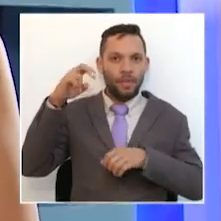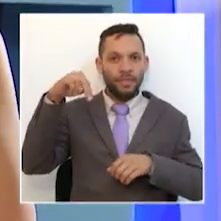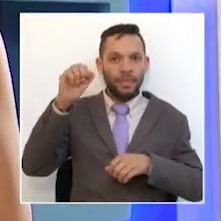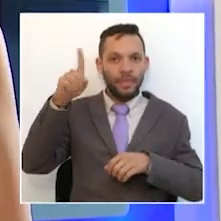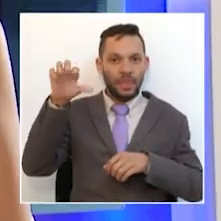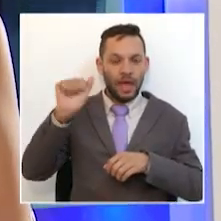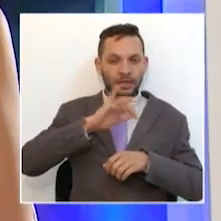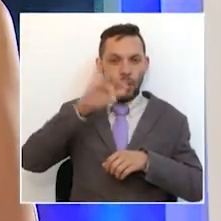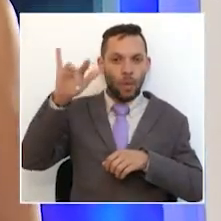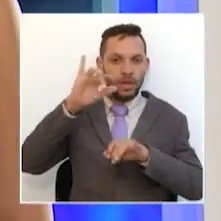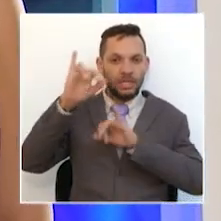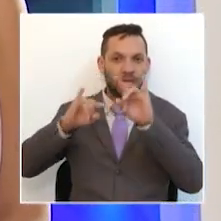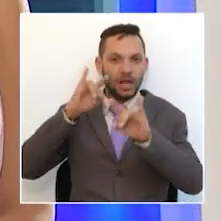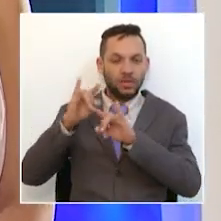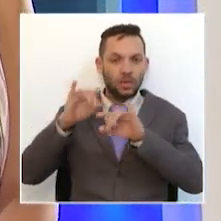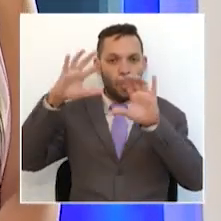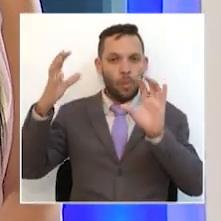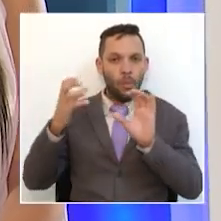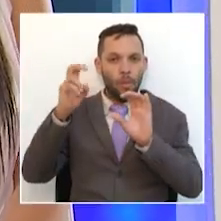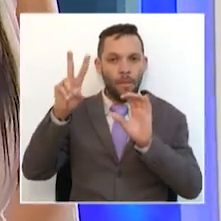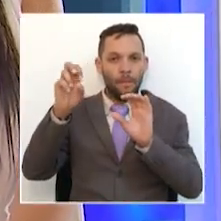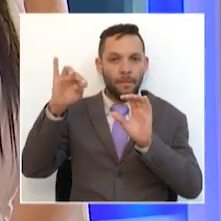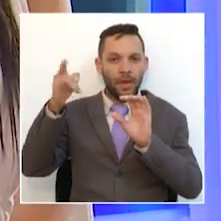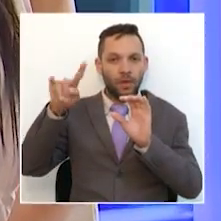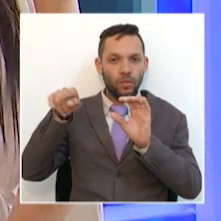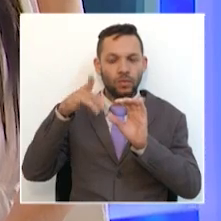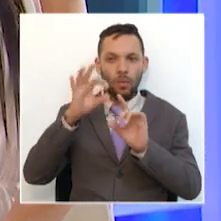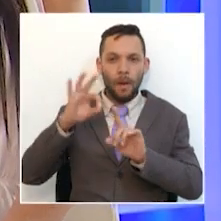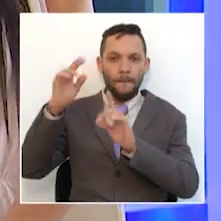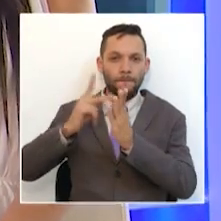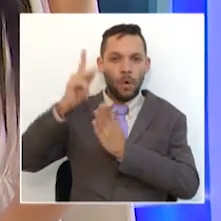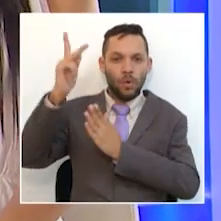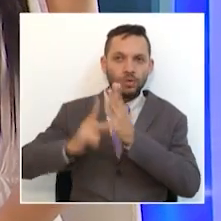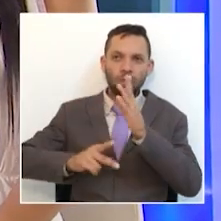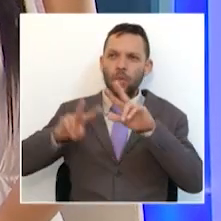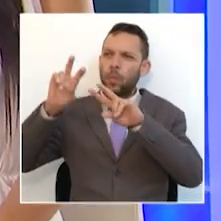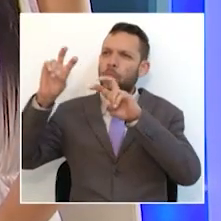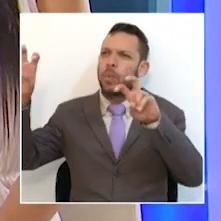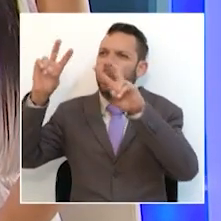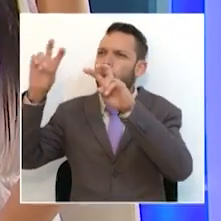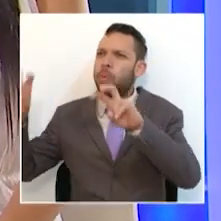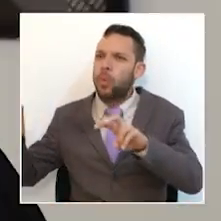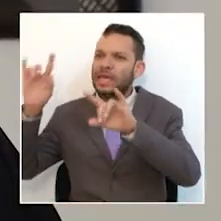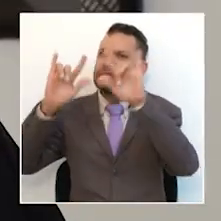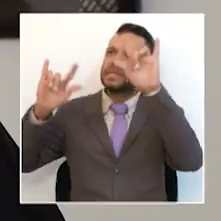de Exploración a Venus con el fin de presentar su proyecto de exploración planetaria.